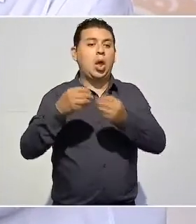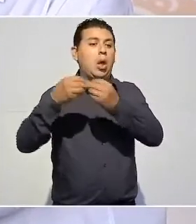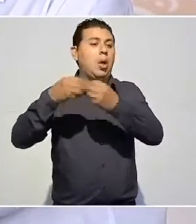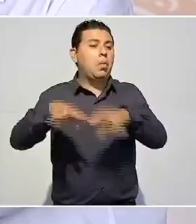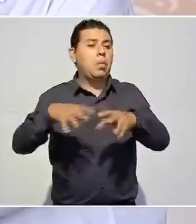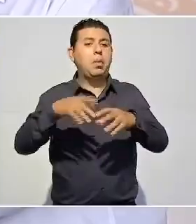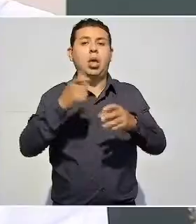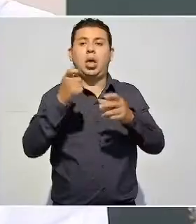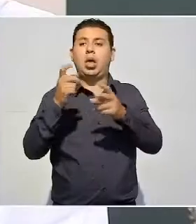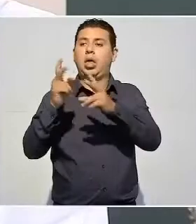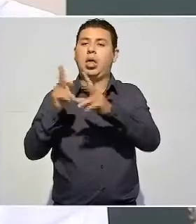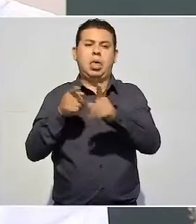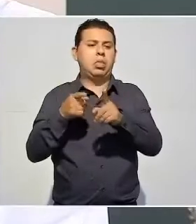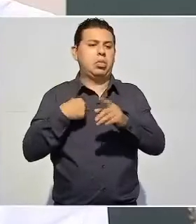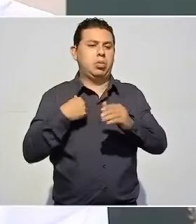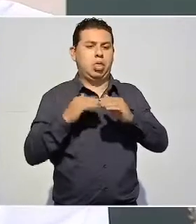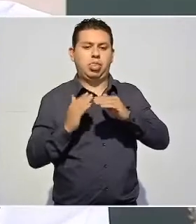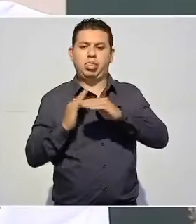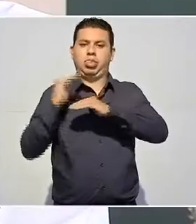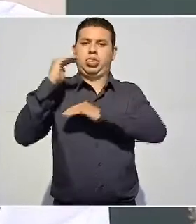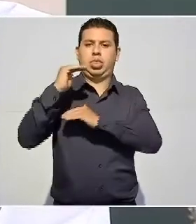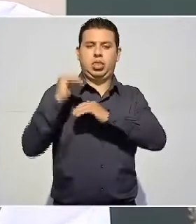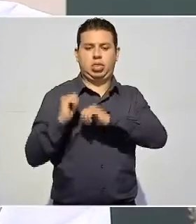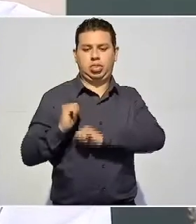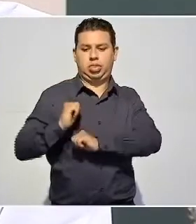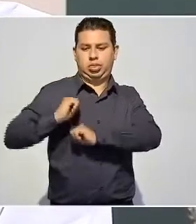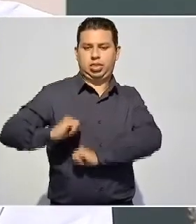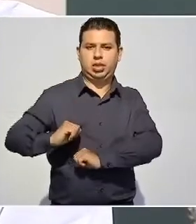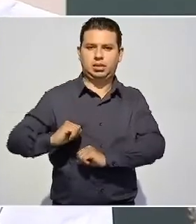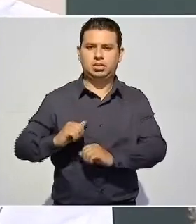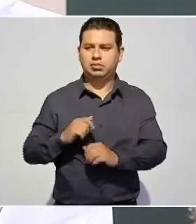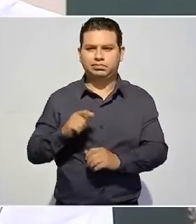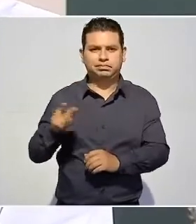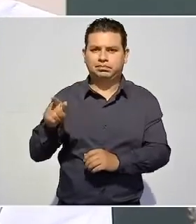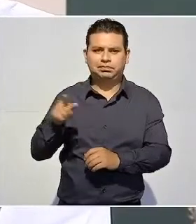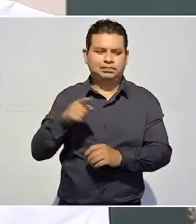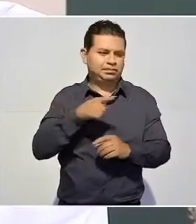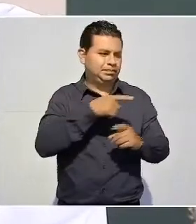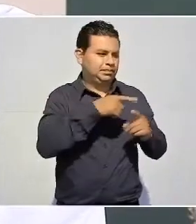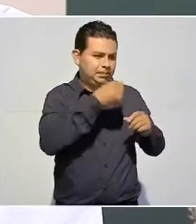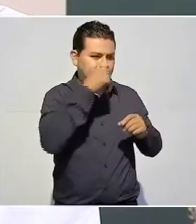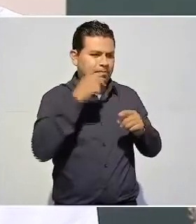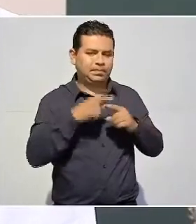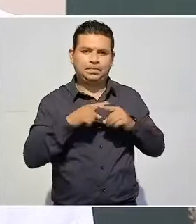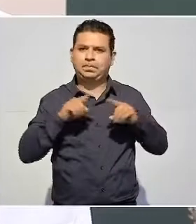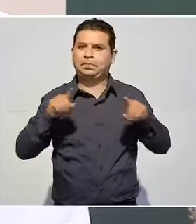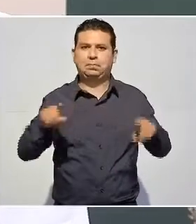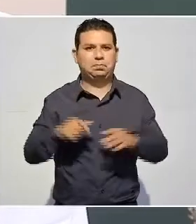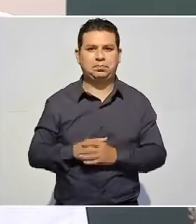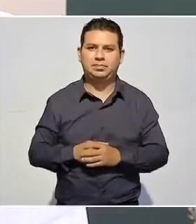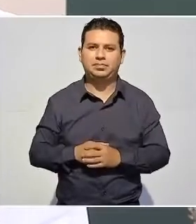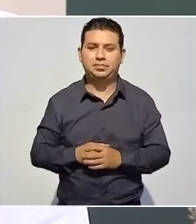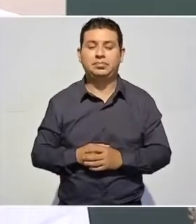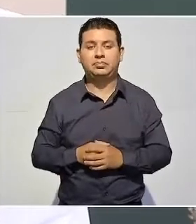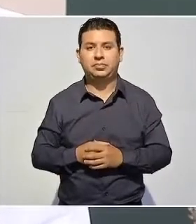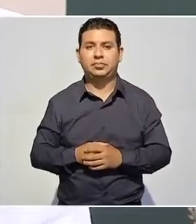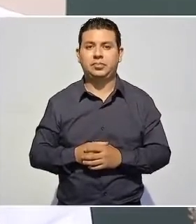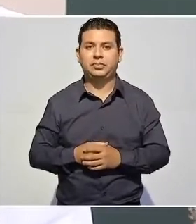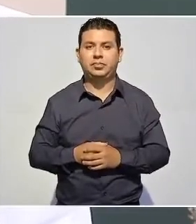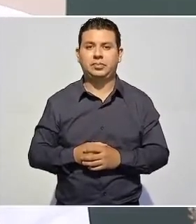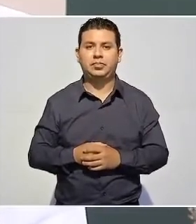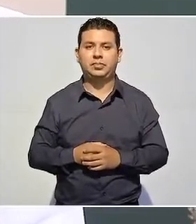poder. Y eso he querido ilustrar con la anécdota que